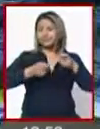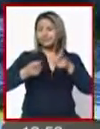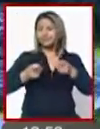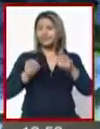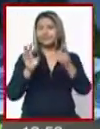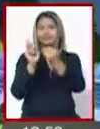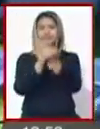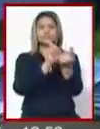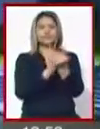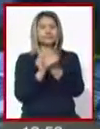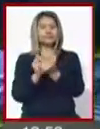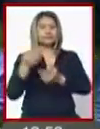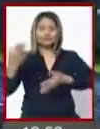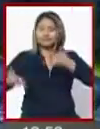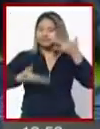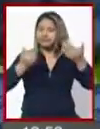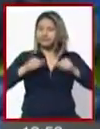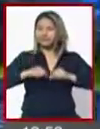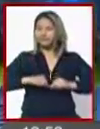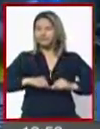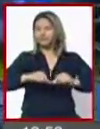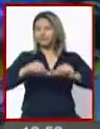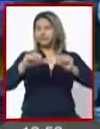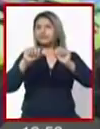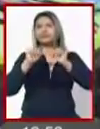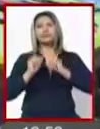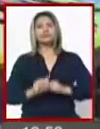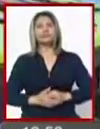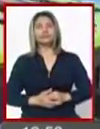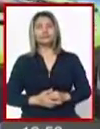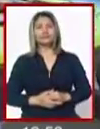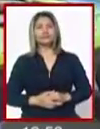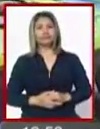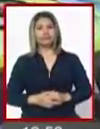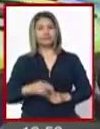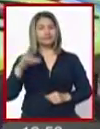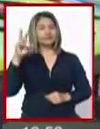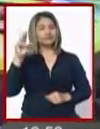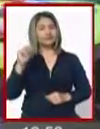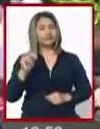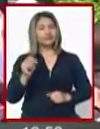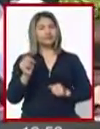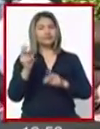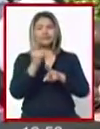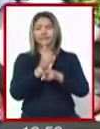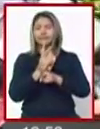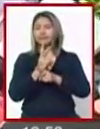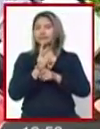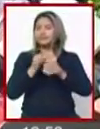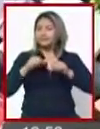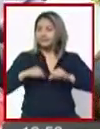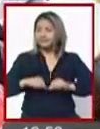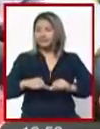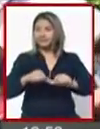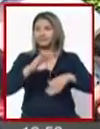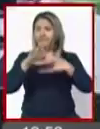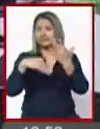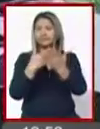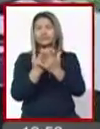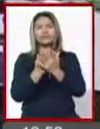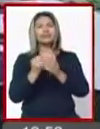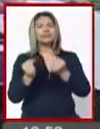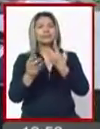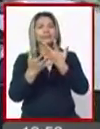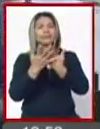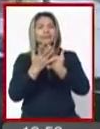las intervenciones, las requisas van a ser de manera permanente. No nos estamos descuidando de todo lo que es el penal de Palmasola.